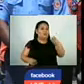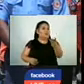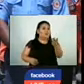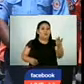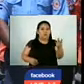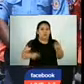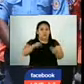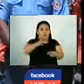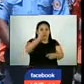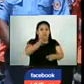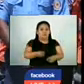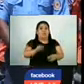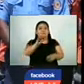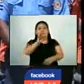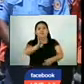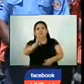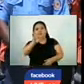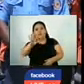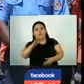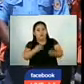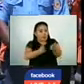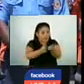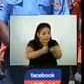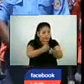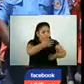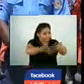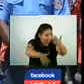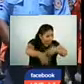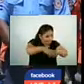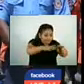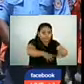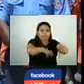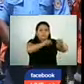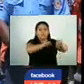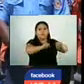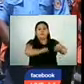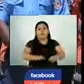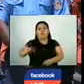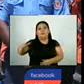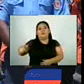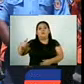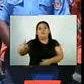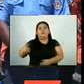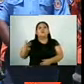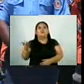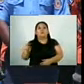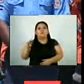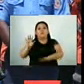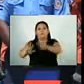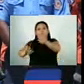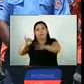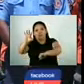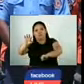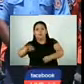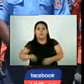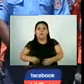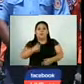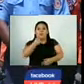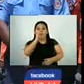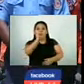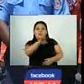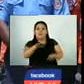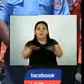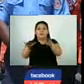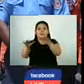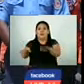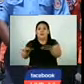hasta este día 45 rescates acuáticos y en el 2023 tenemos 15. Quisiera agradecer a todas